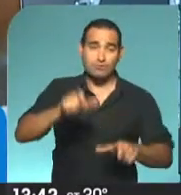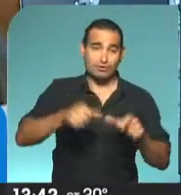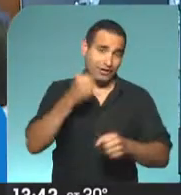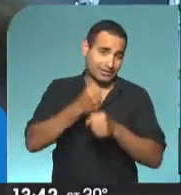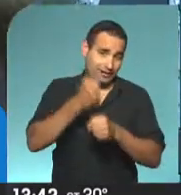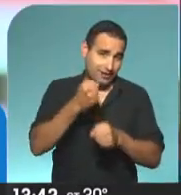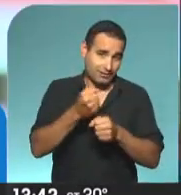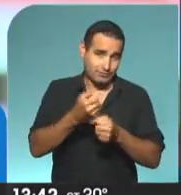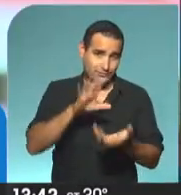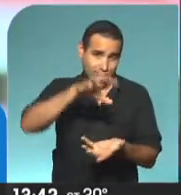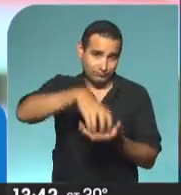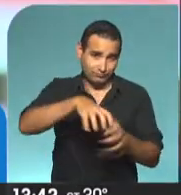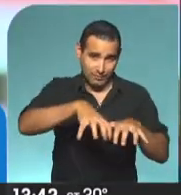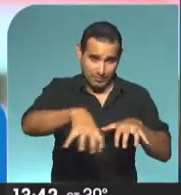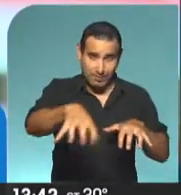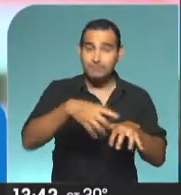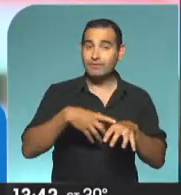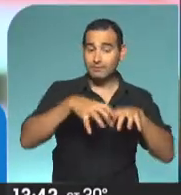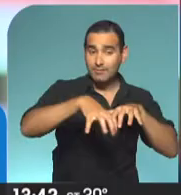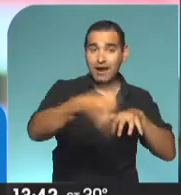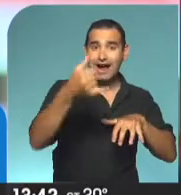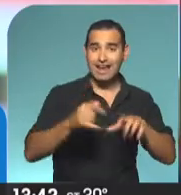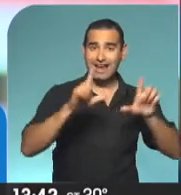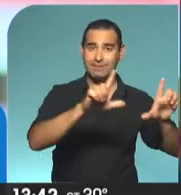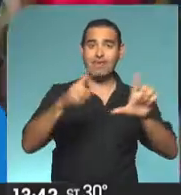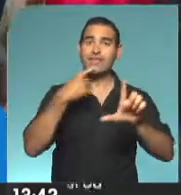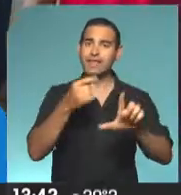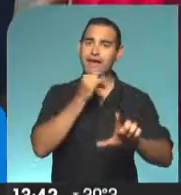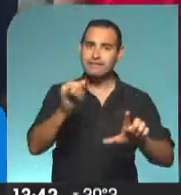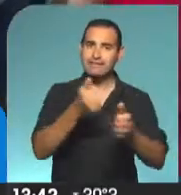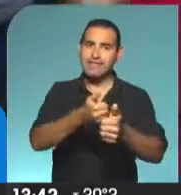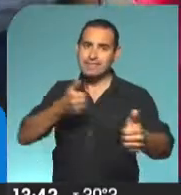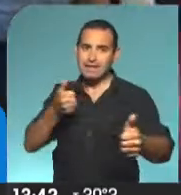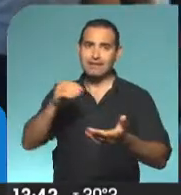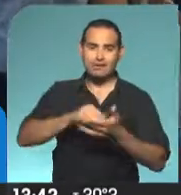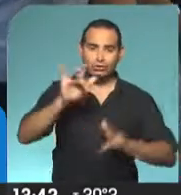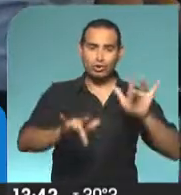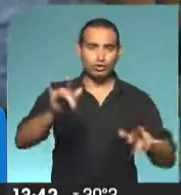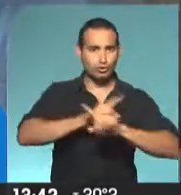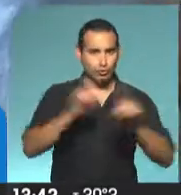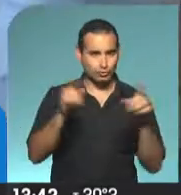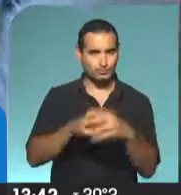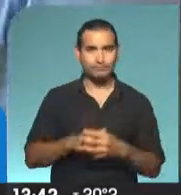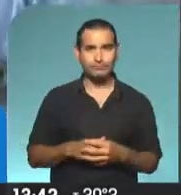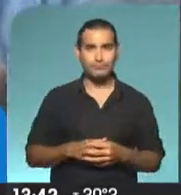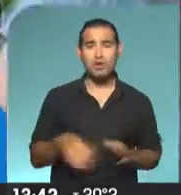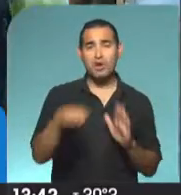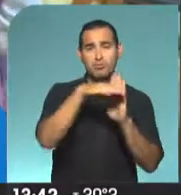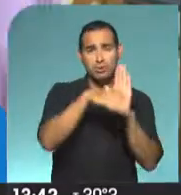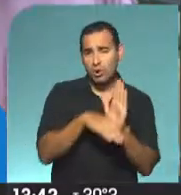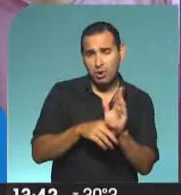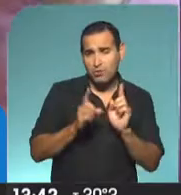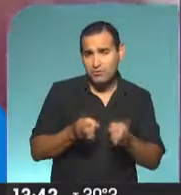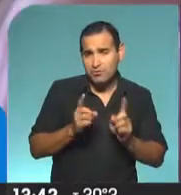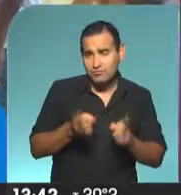personas que atienden los puestos. En varias tiendas hay carteles que indican tomar distancia y no tocar la mercadería. Bueno, los protocolos son los habituales